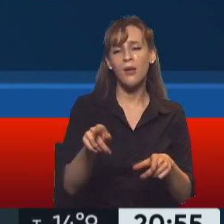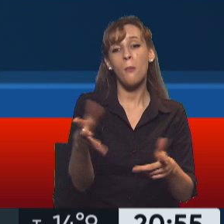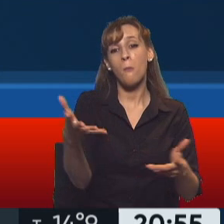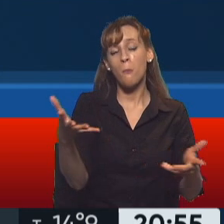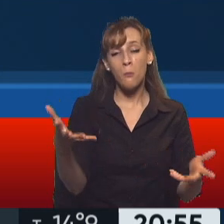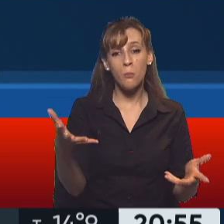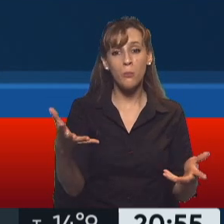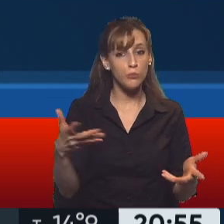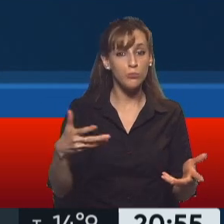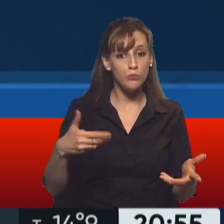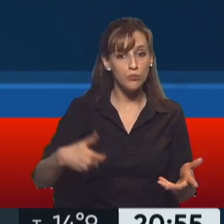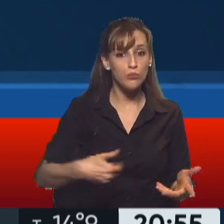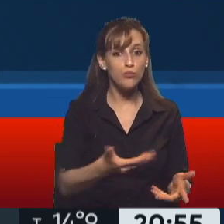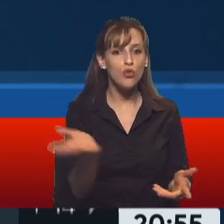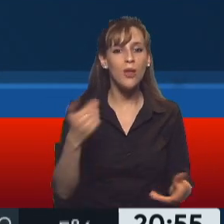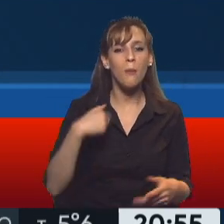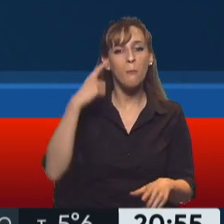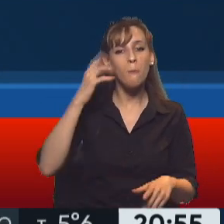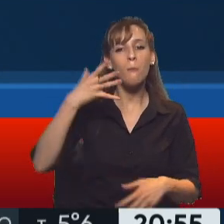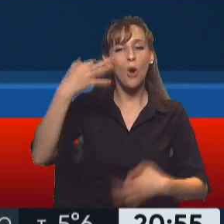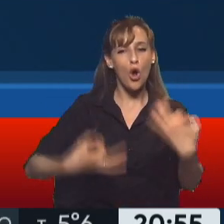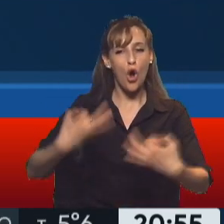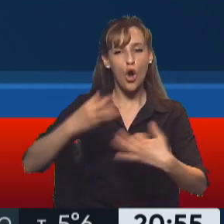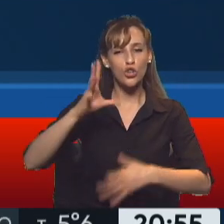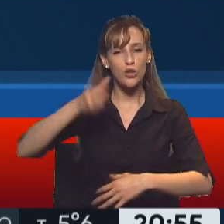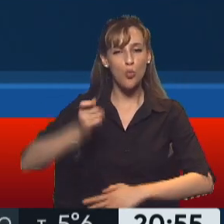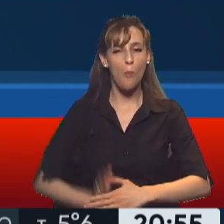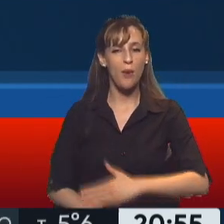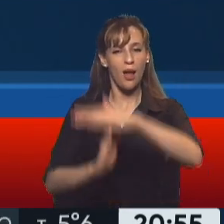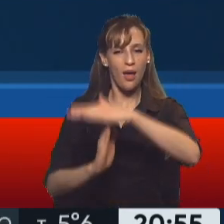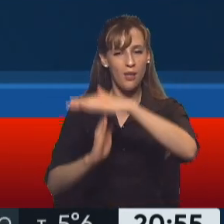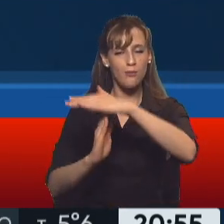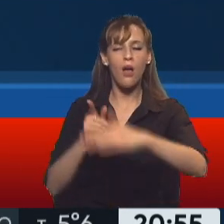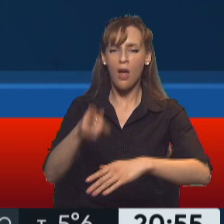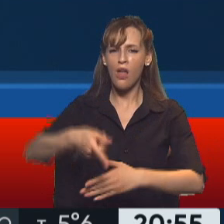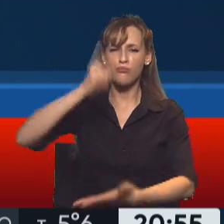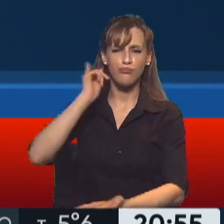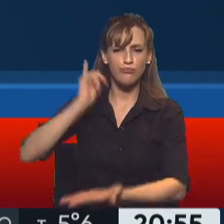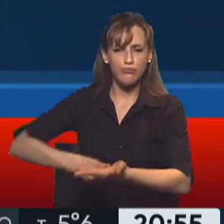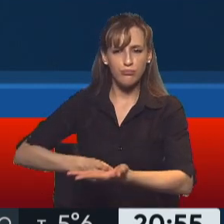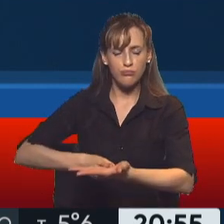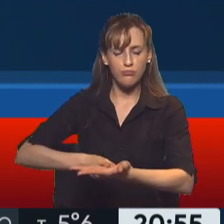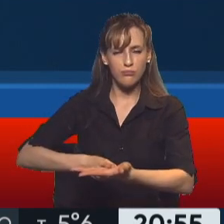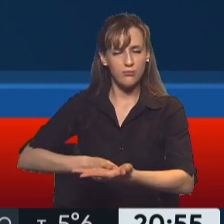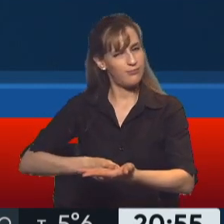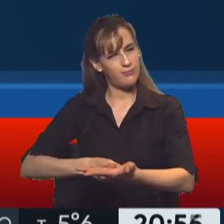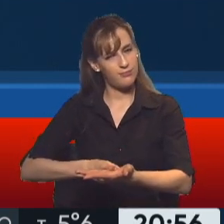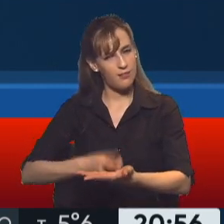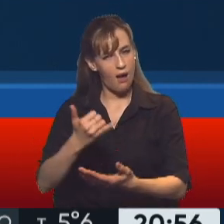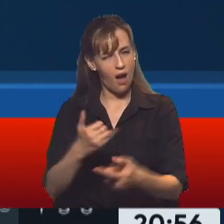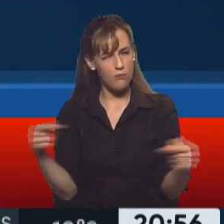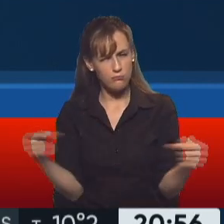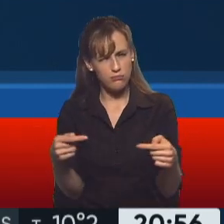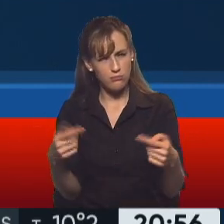capaz que la Corte Suprema de Justicia responda con fallos adversos ante una reunión